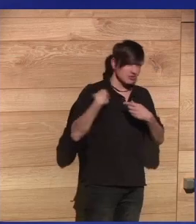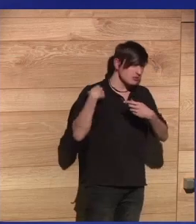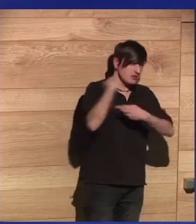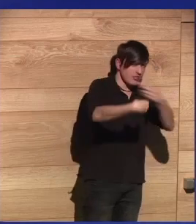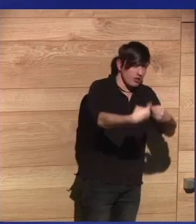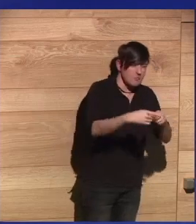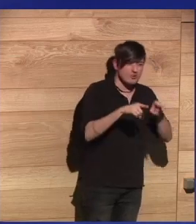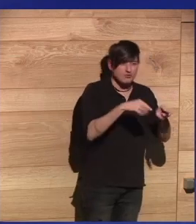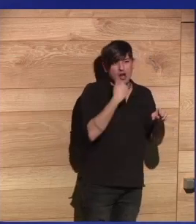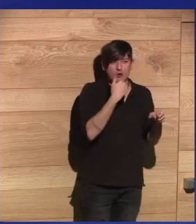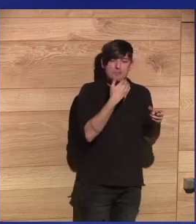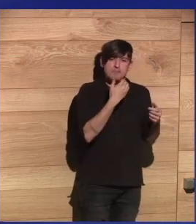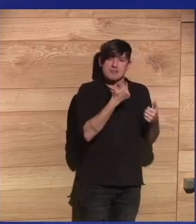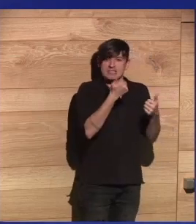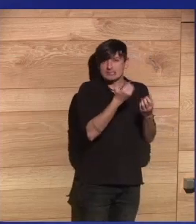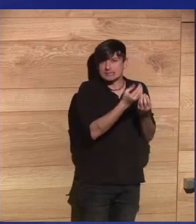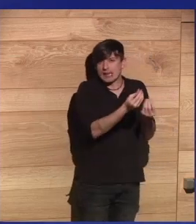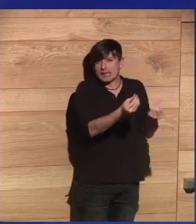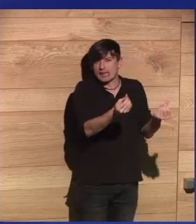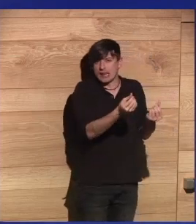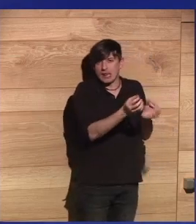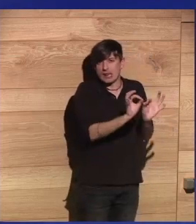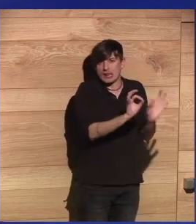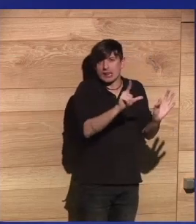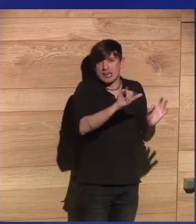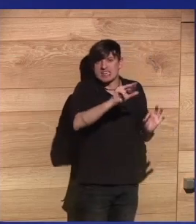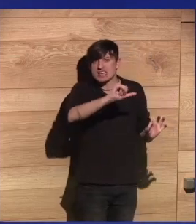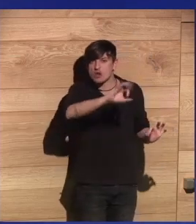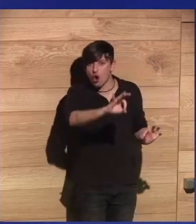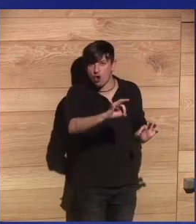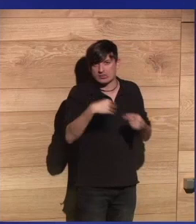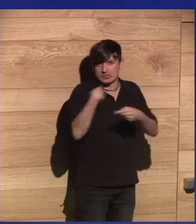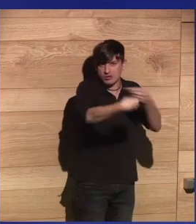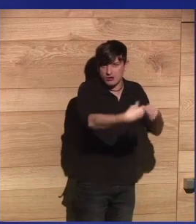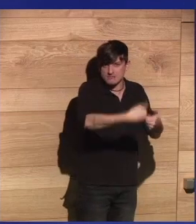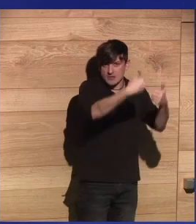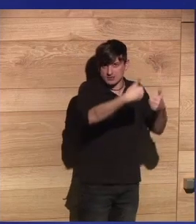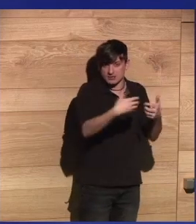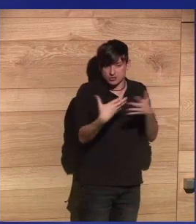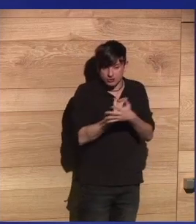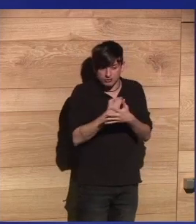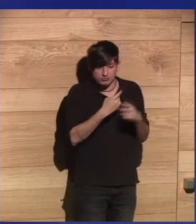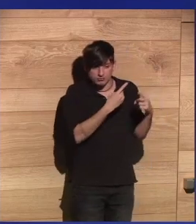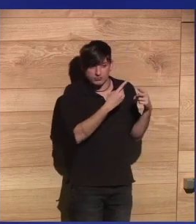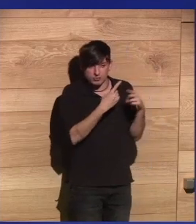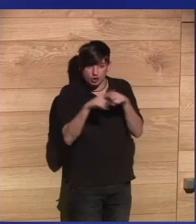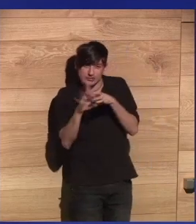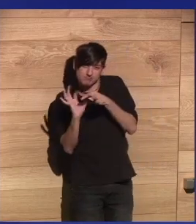pero es algo más lírico, es algo más. Yo pienso también que todo lo que tiene que ver con la música española,